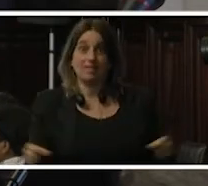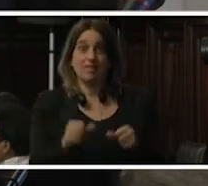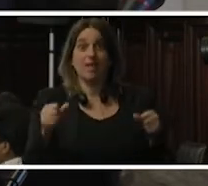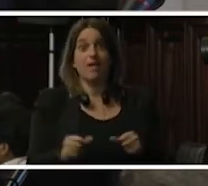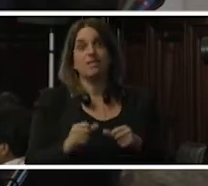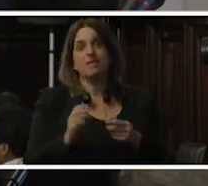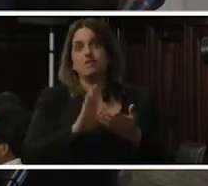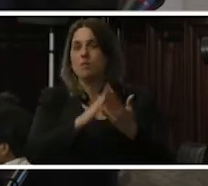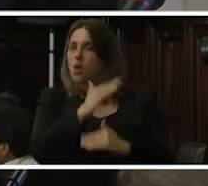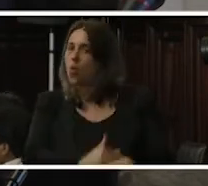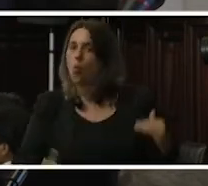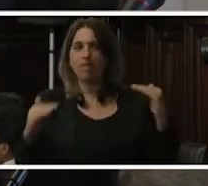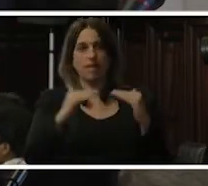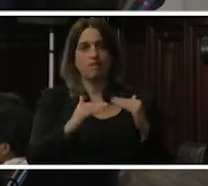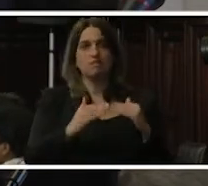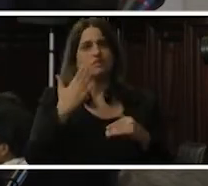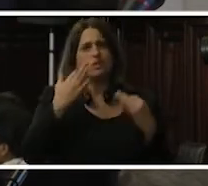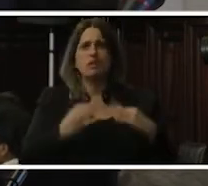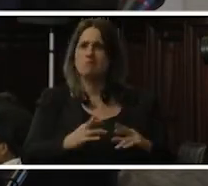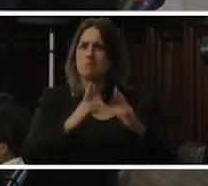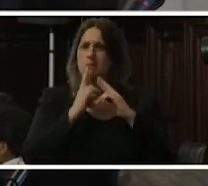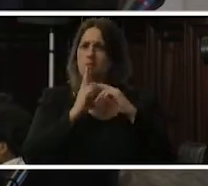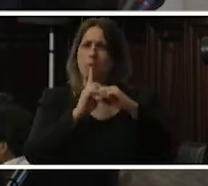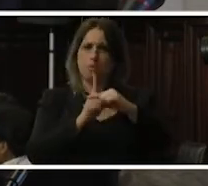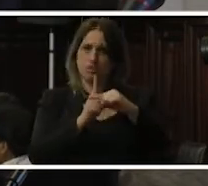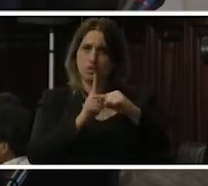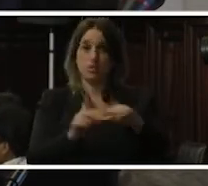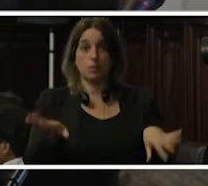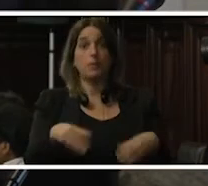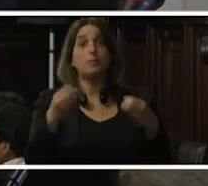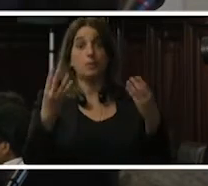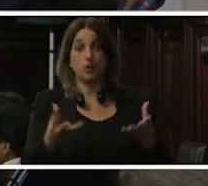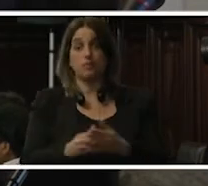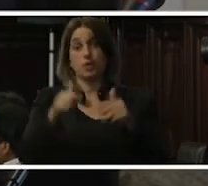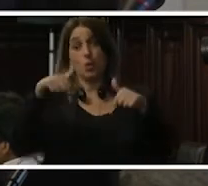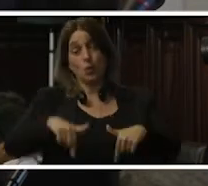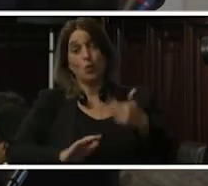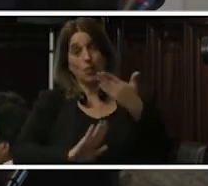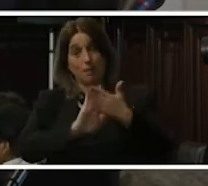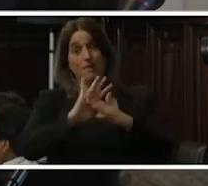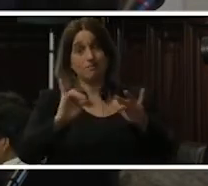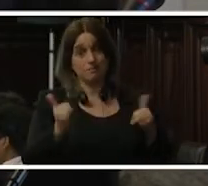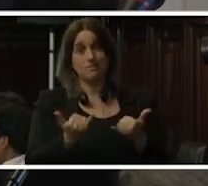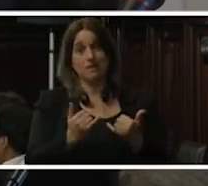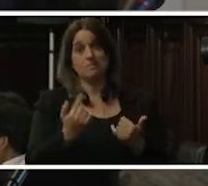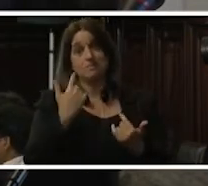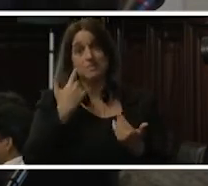plano de igualdad, yo creo que fue muy fructífero, porque esta mañana hemos escuchado